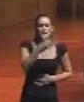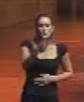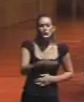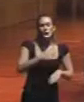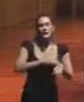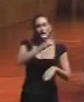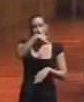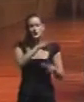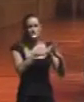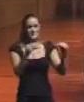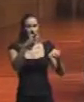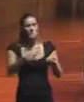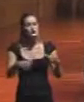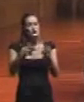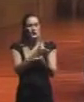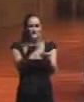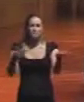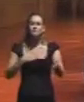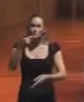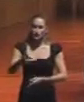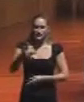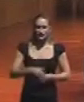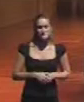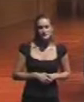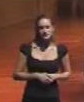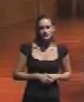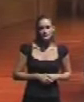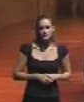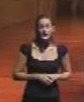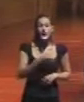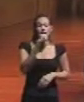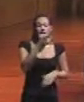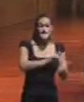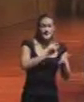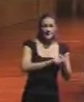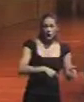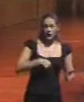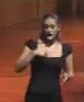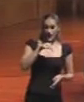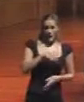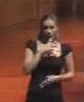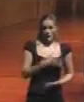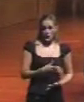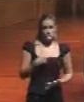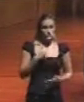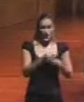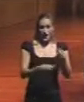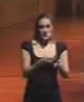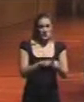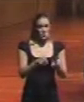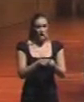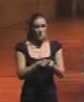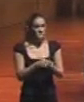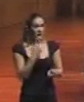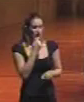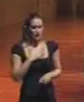esta universidad y la sociedad que la demandó. Y como a la secretaria general en este acto no le está permitido hacer ninguna consideración de